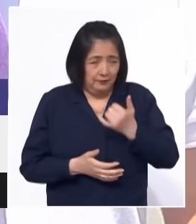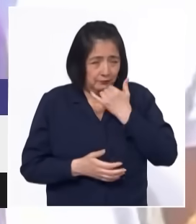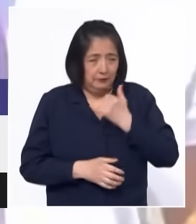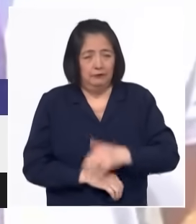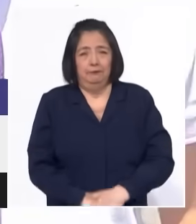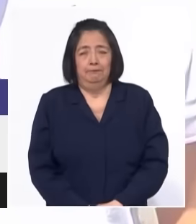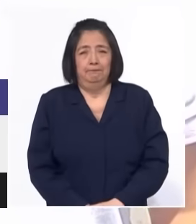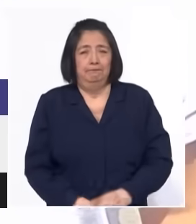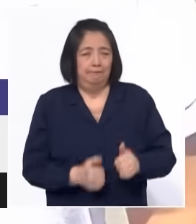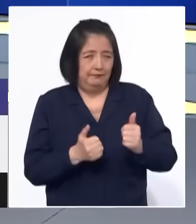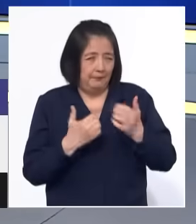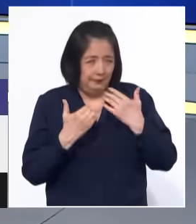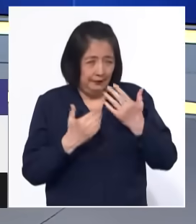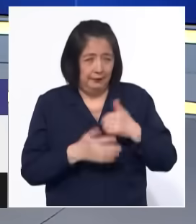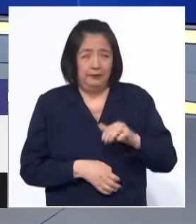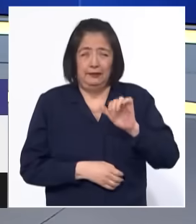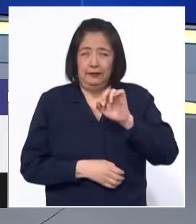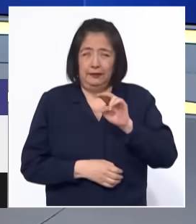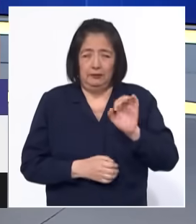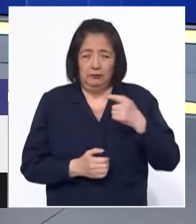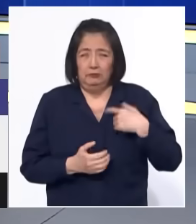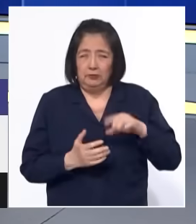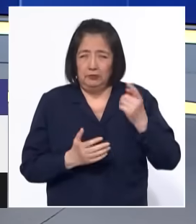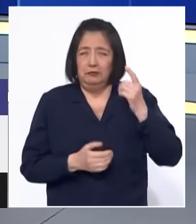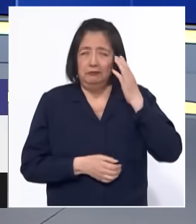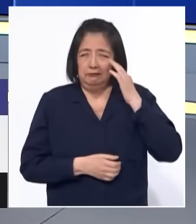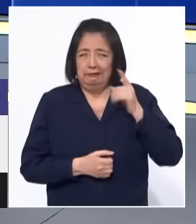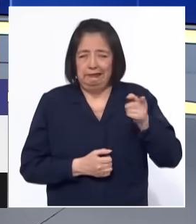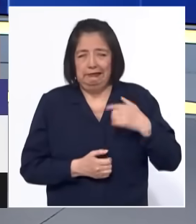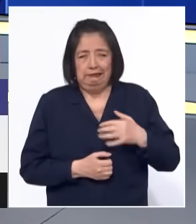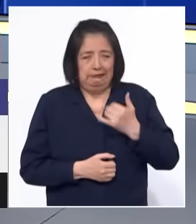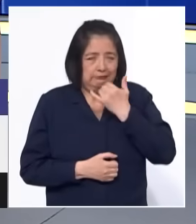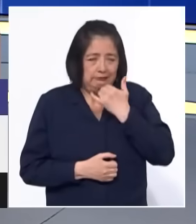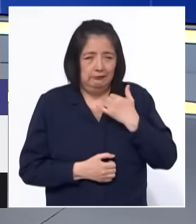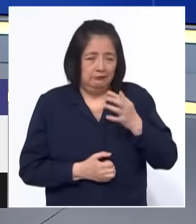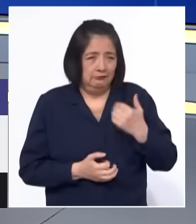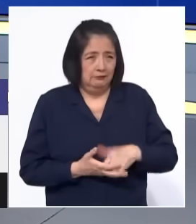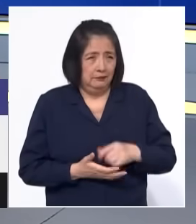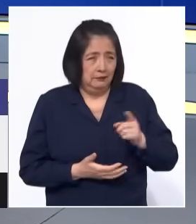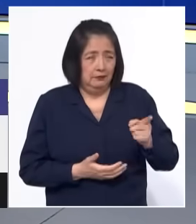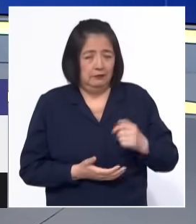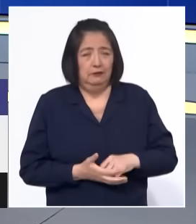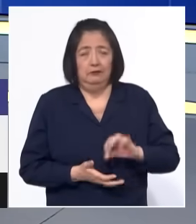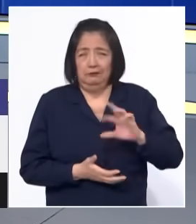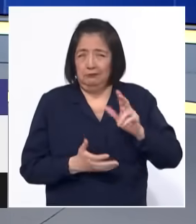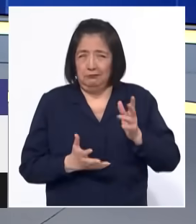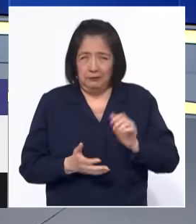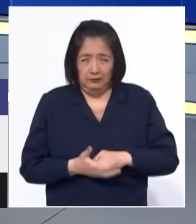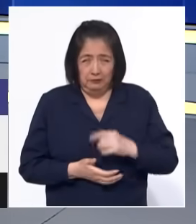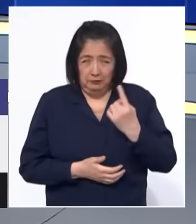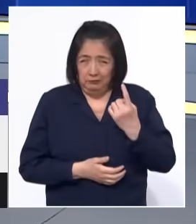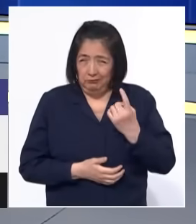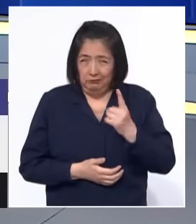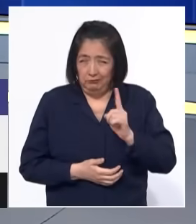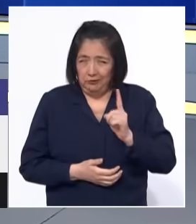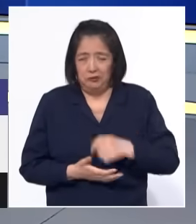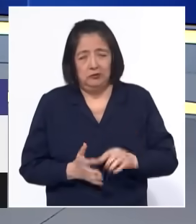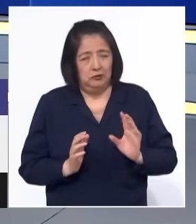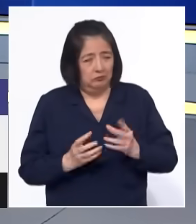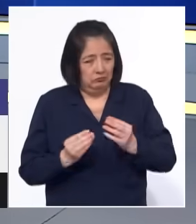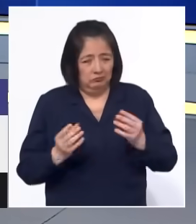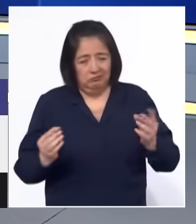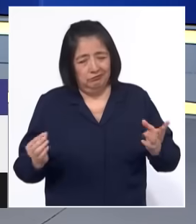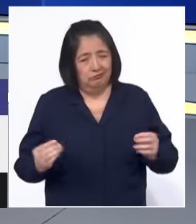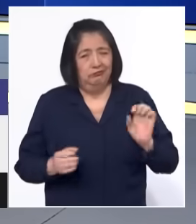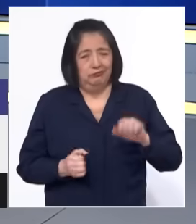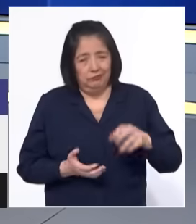ocurriendo. Muchísimas gracias, Antonio. Tomamos nota de esta situación, de este hecho delictivo, que no es uno, no es aislado, son muchos